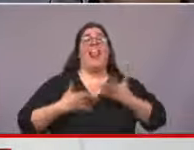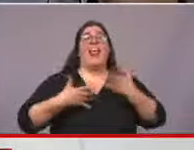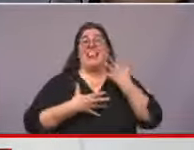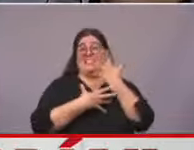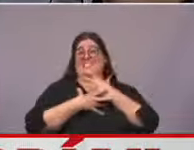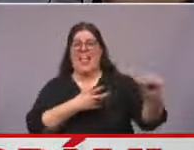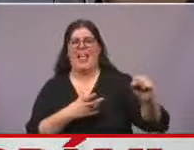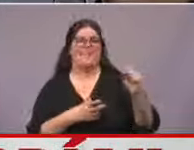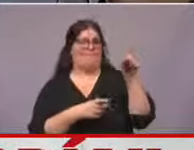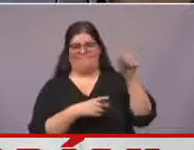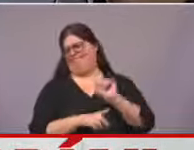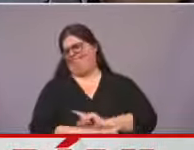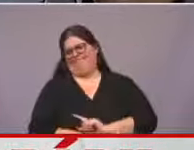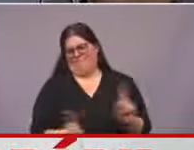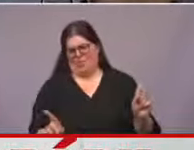alegría.